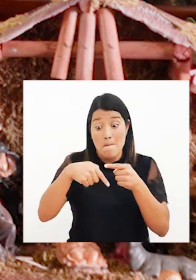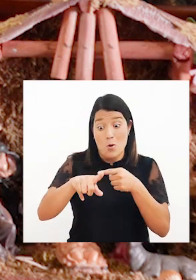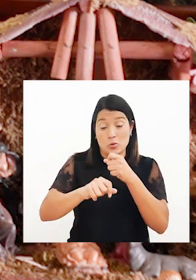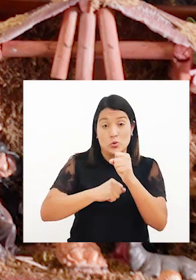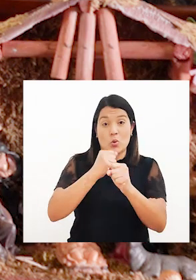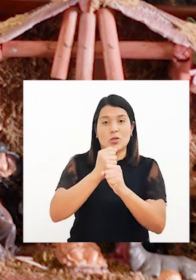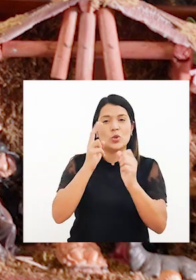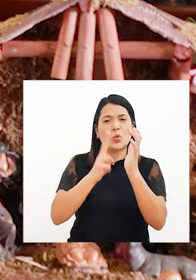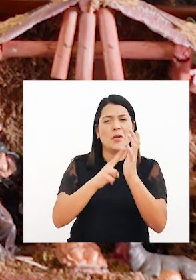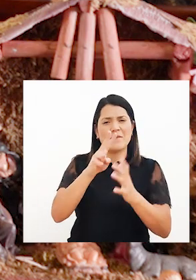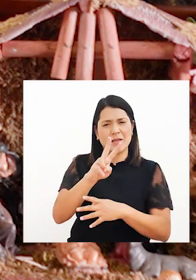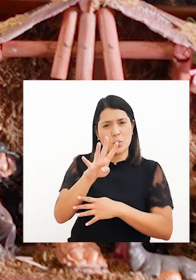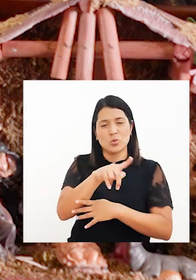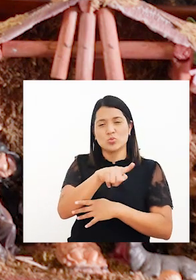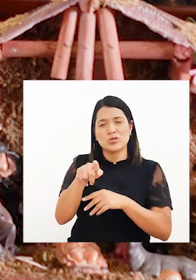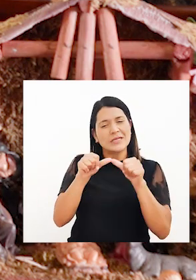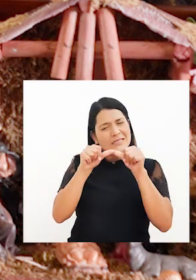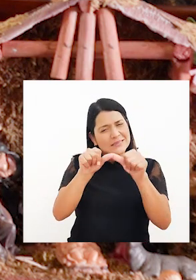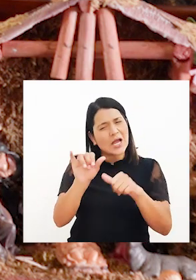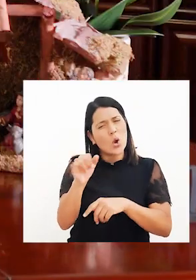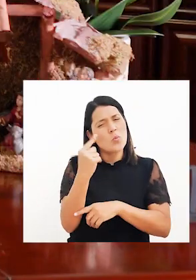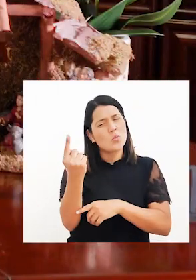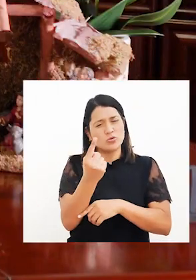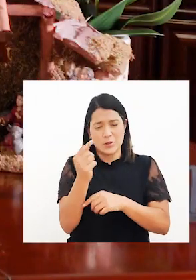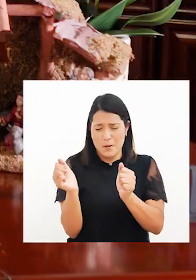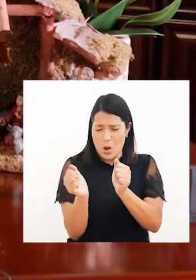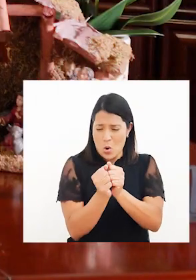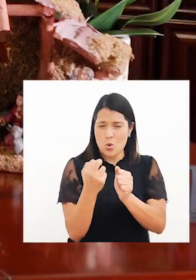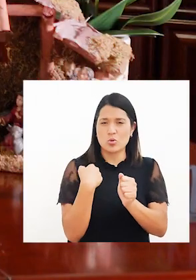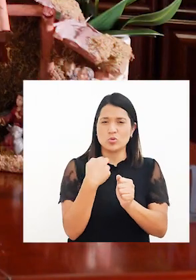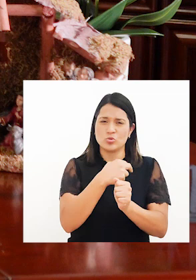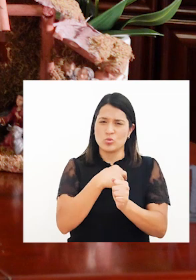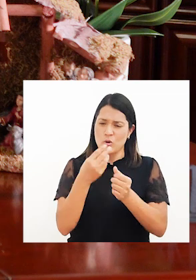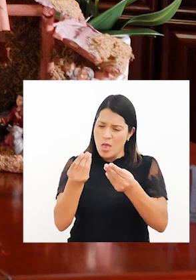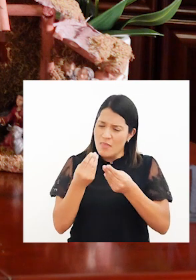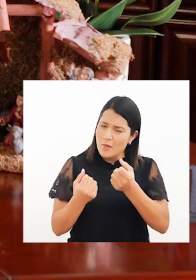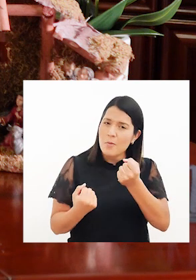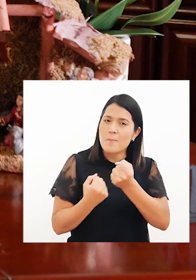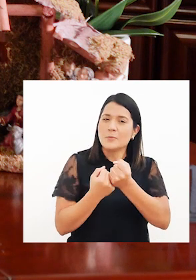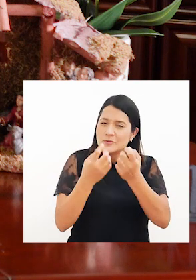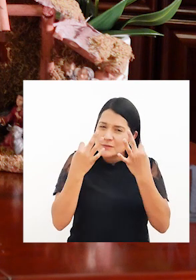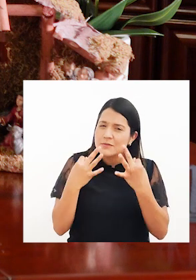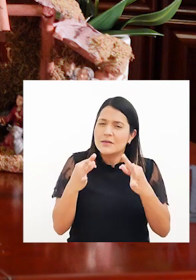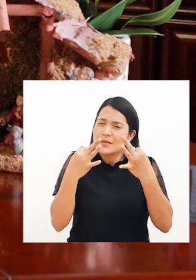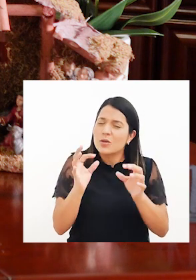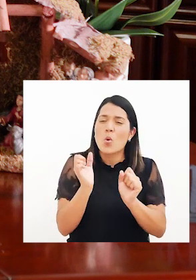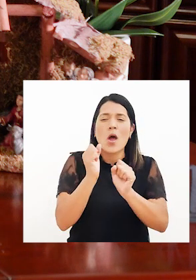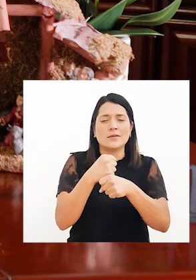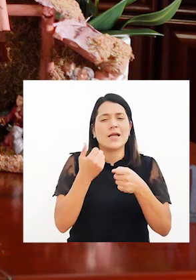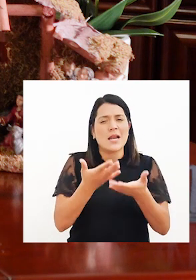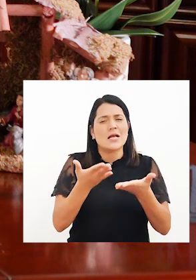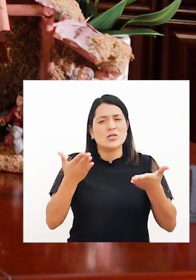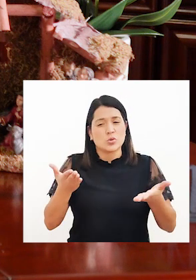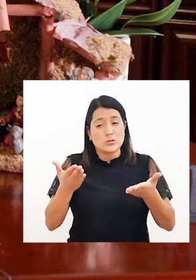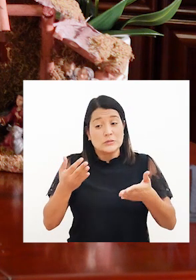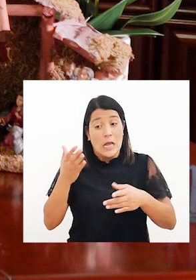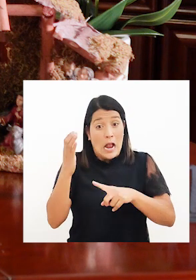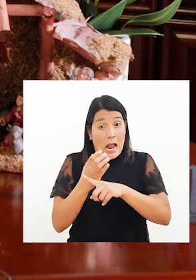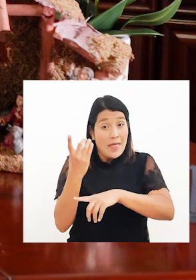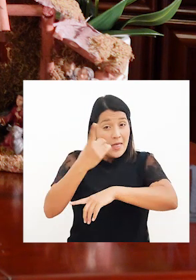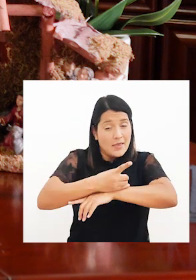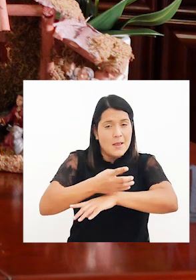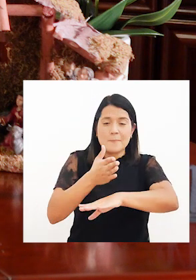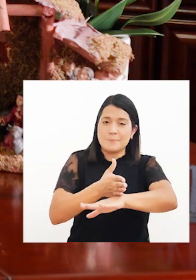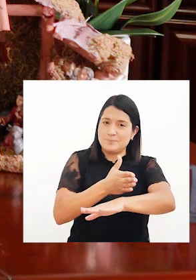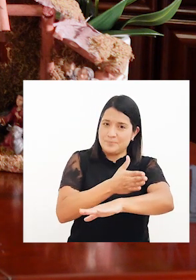2024 estén como siempre a nuestro lado, apoyándonos y tratando de hacer las cosas mejor cada día. De